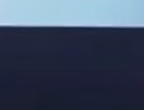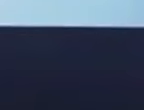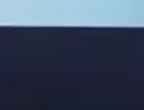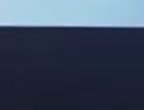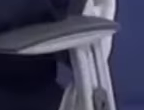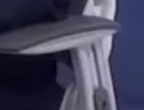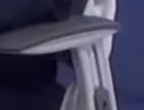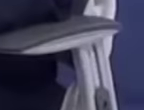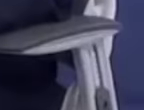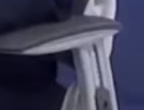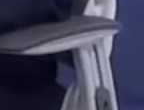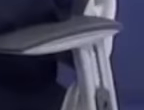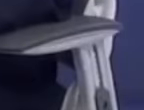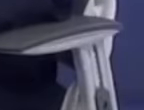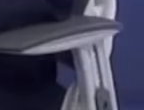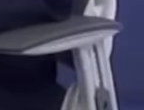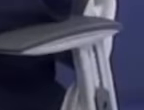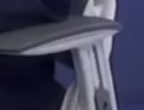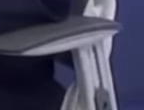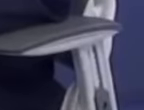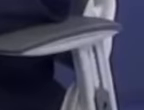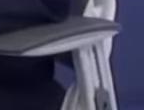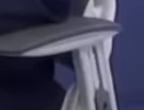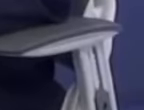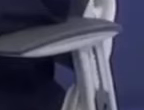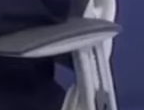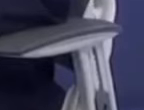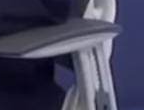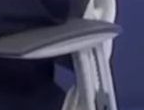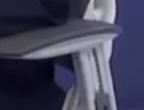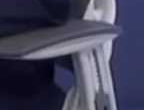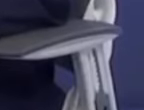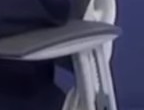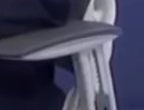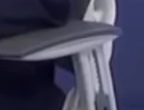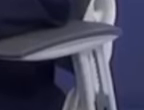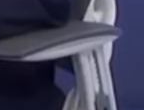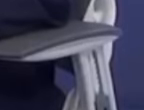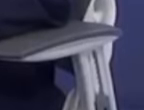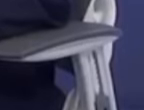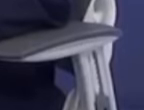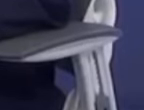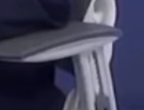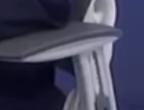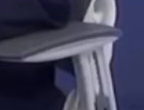con Felipe Calderón. Sabe perfecto de lo que está hablando.